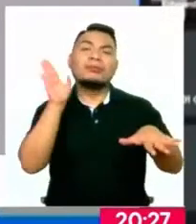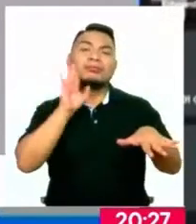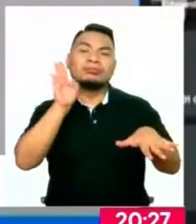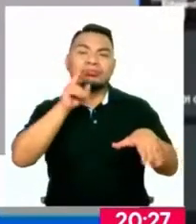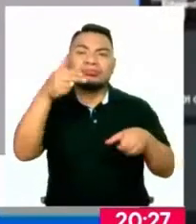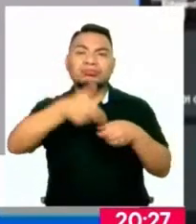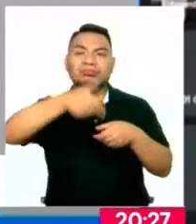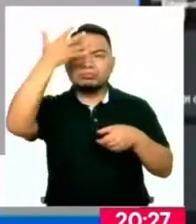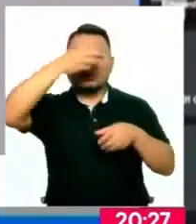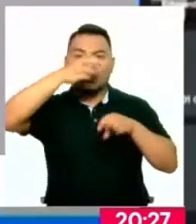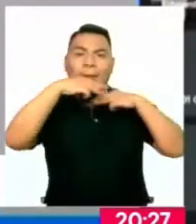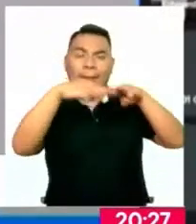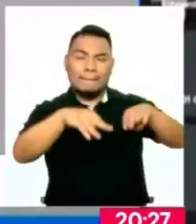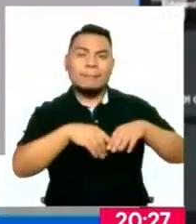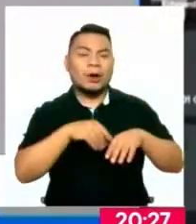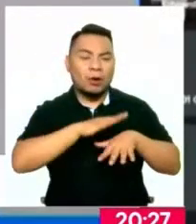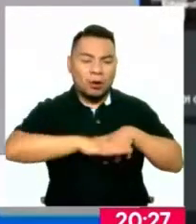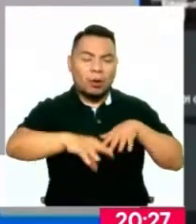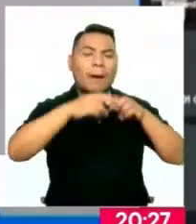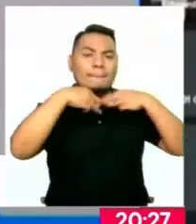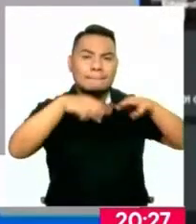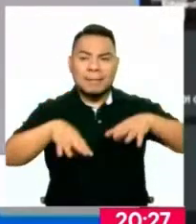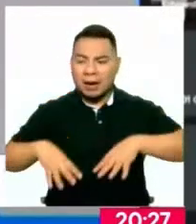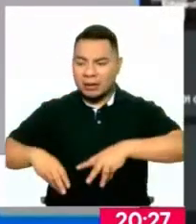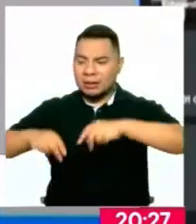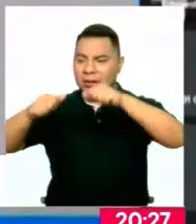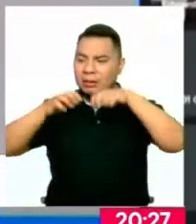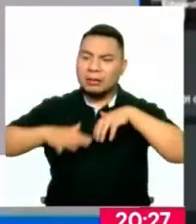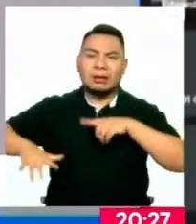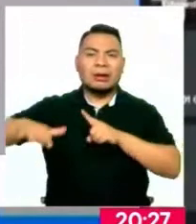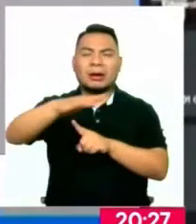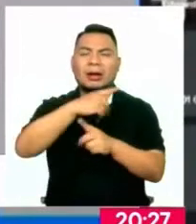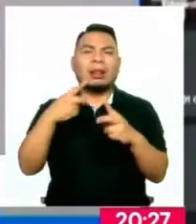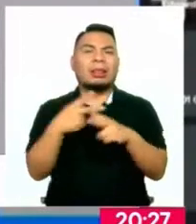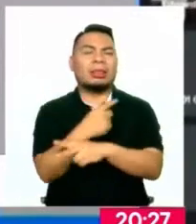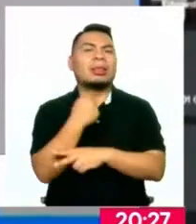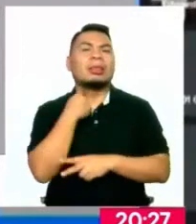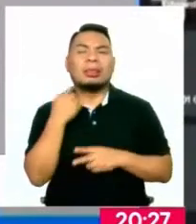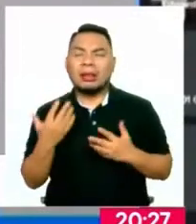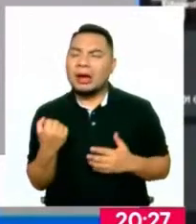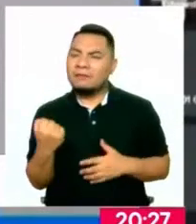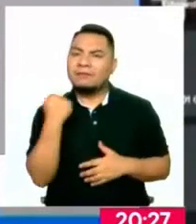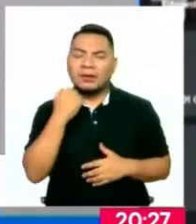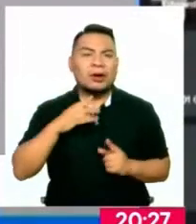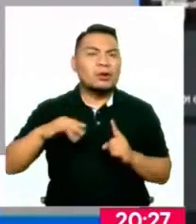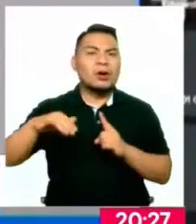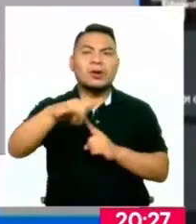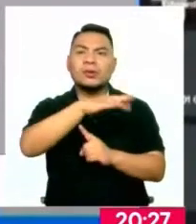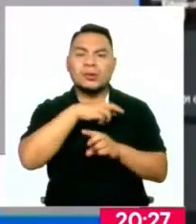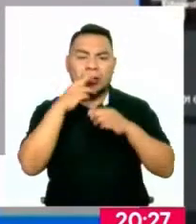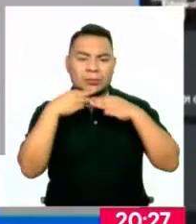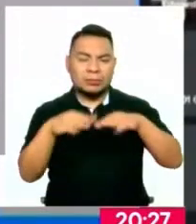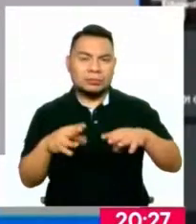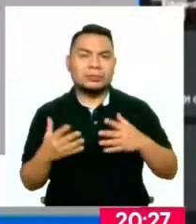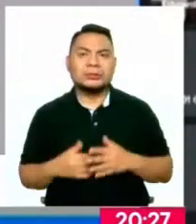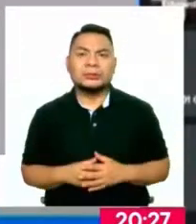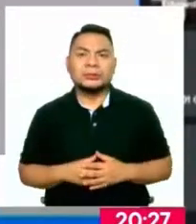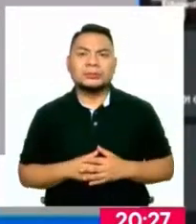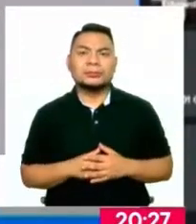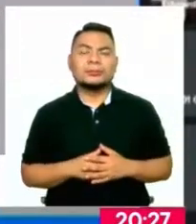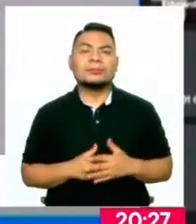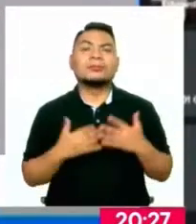marítimas, el suelo y subsuelo costero, lo cual ha ocasionado un daño grave al ambiente en sus tres